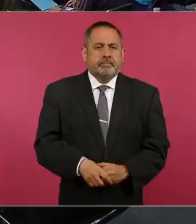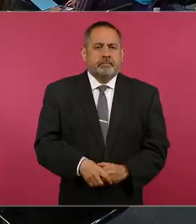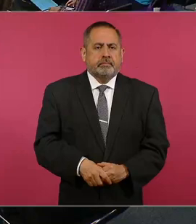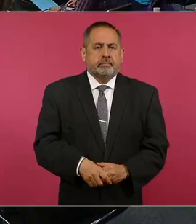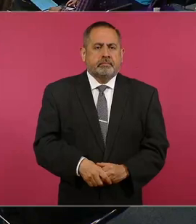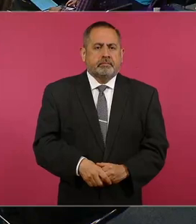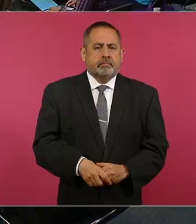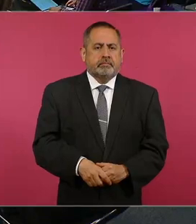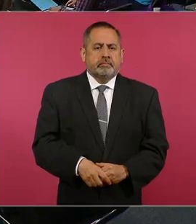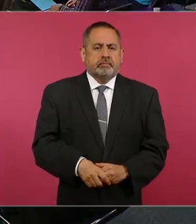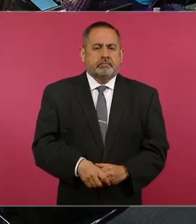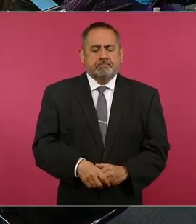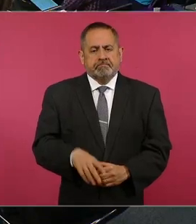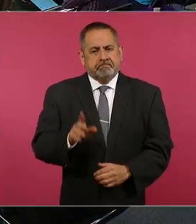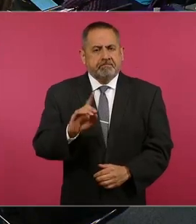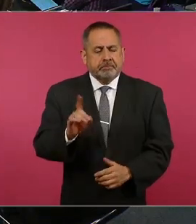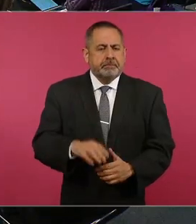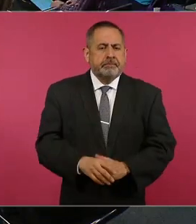no